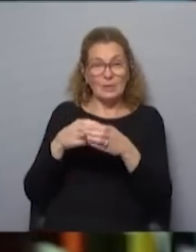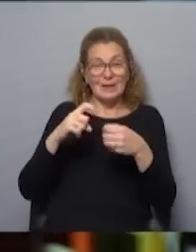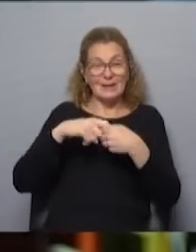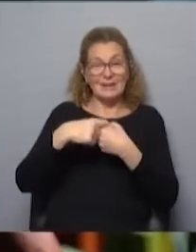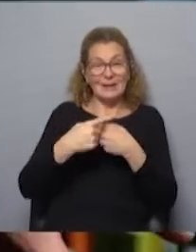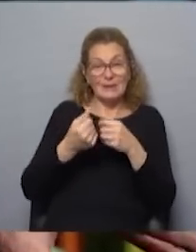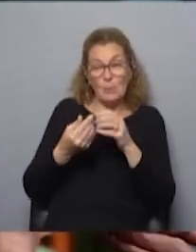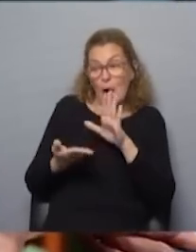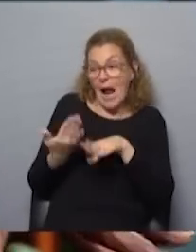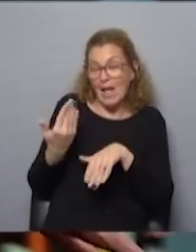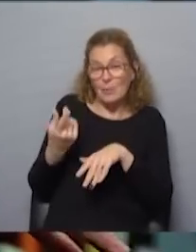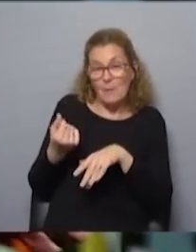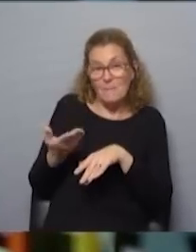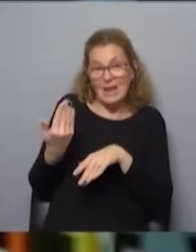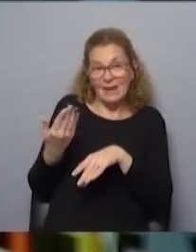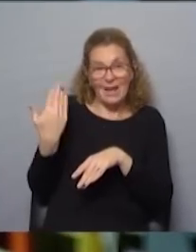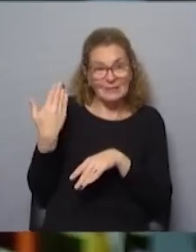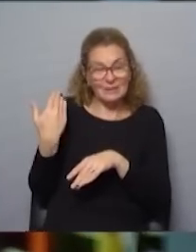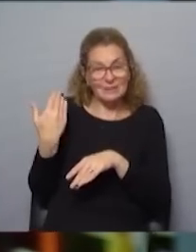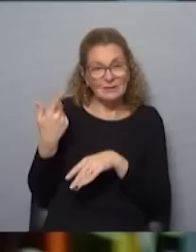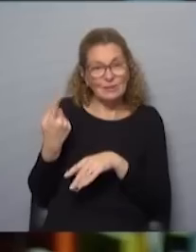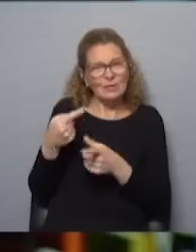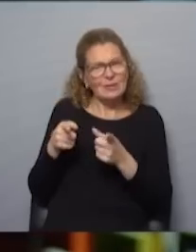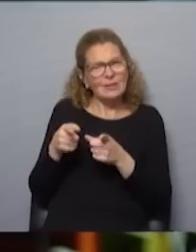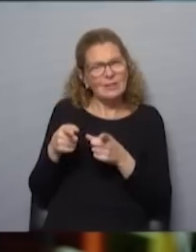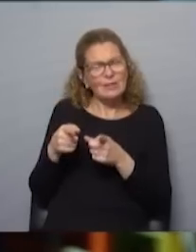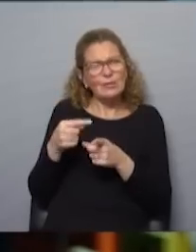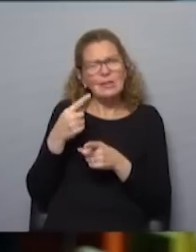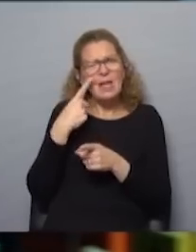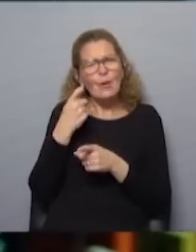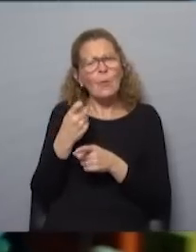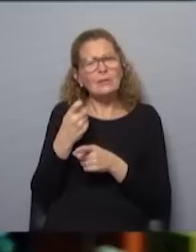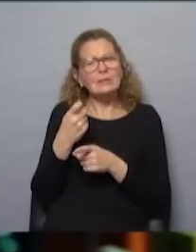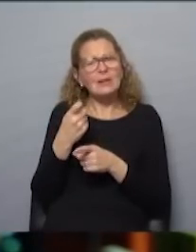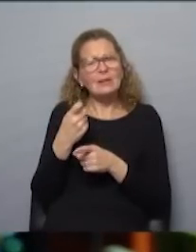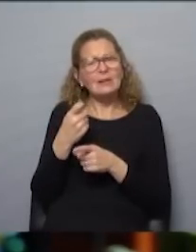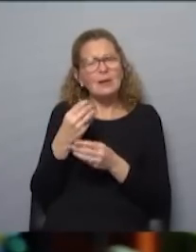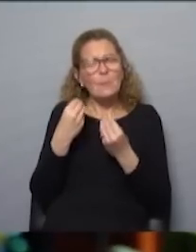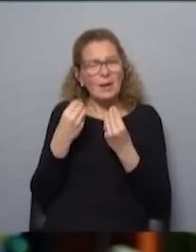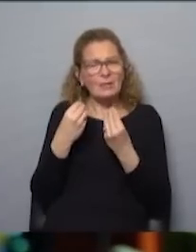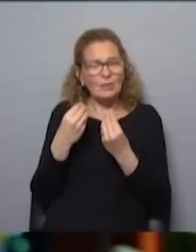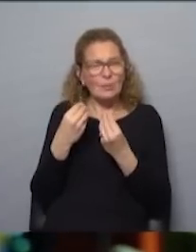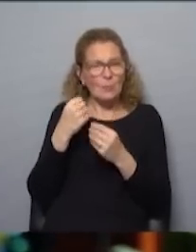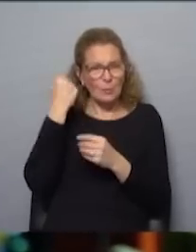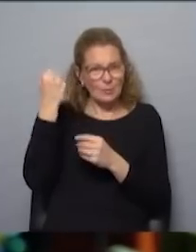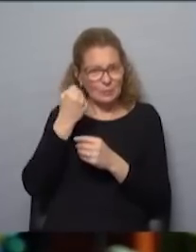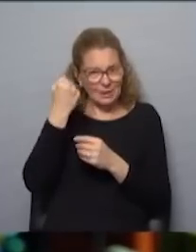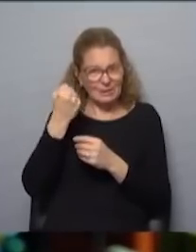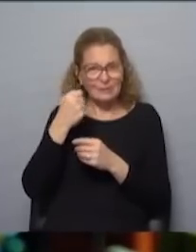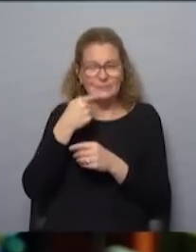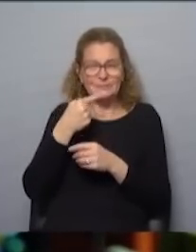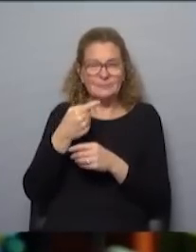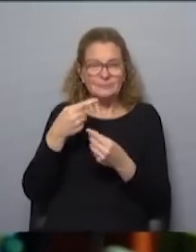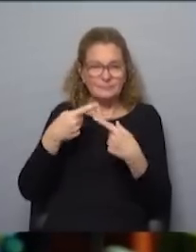ganando más plata que antes y eso le da la pauta del cruce sido fundamental y eso lo dijeron